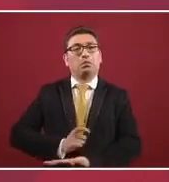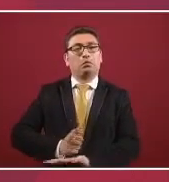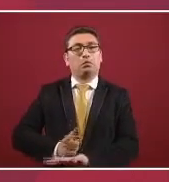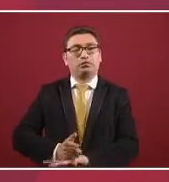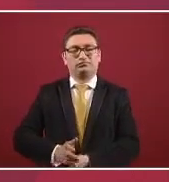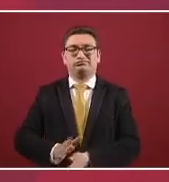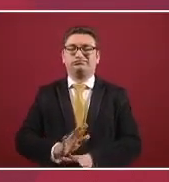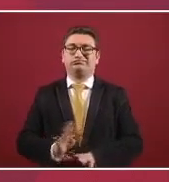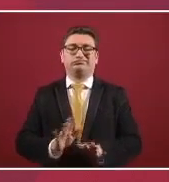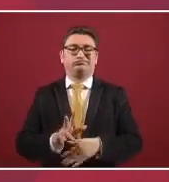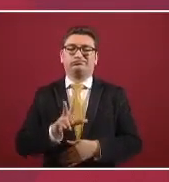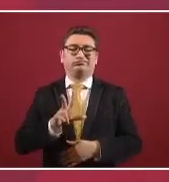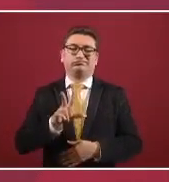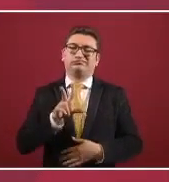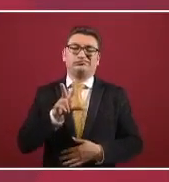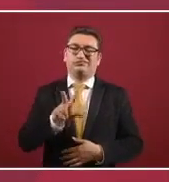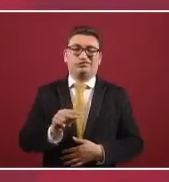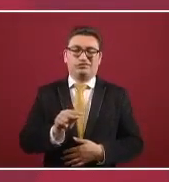a faltar el respeto